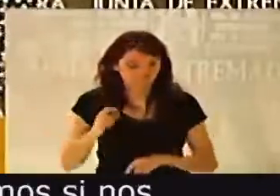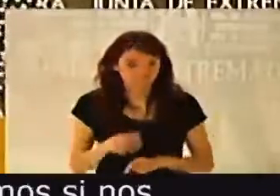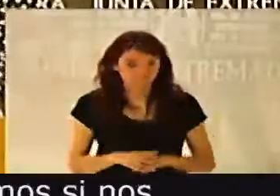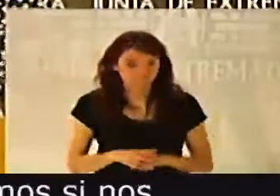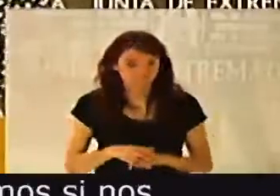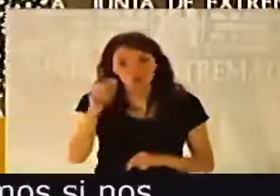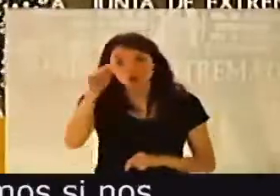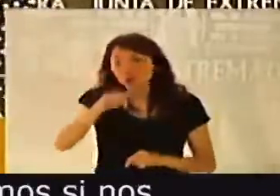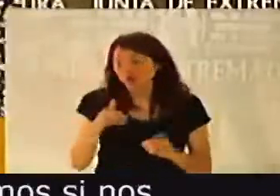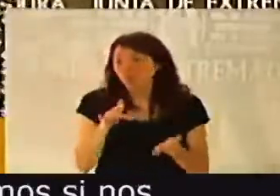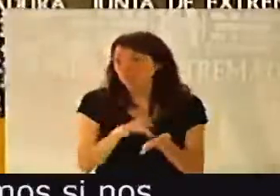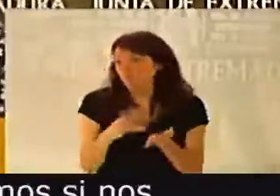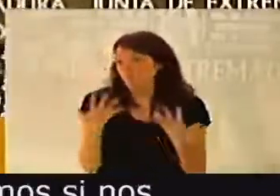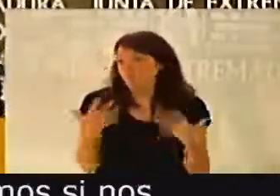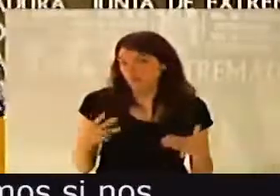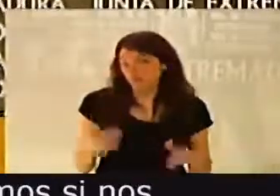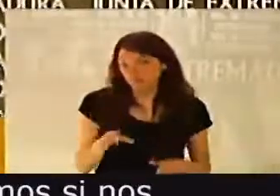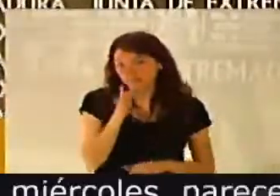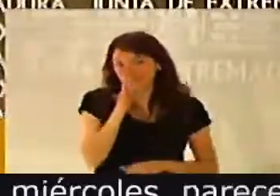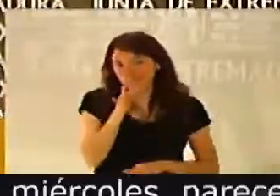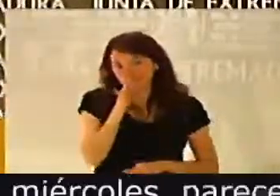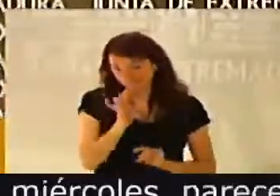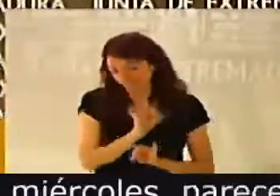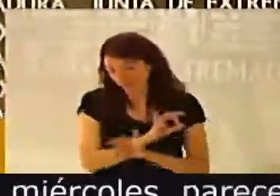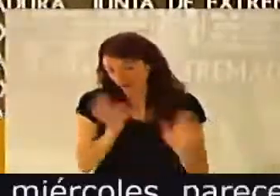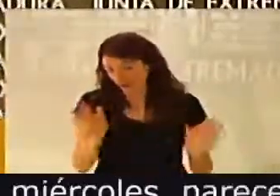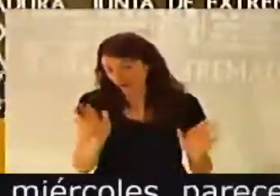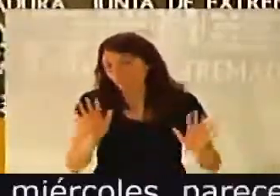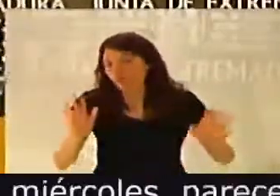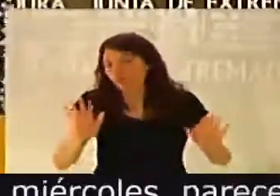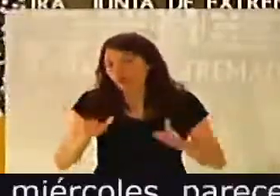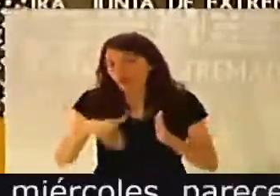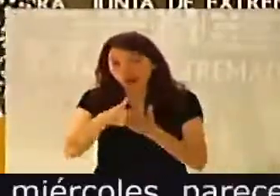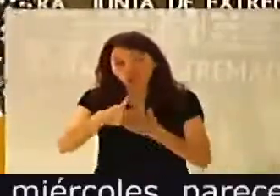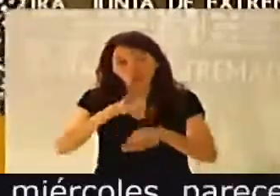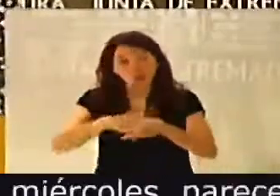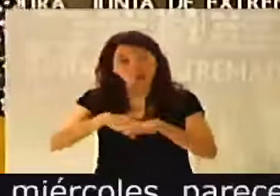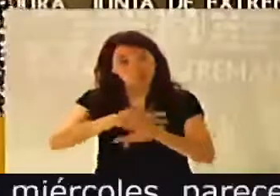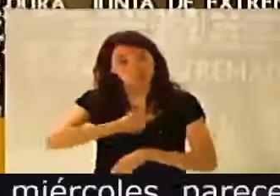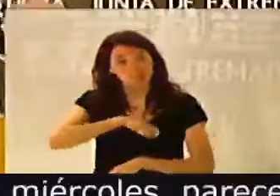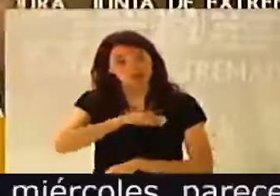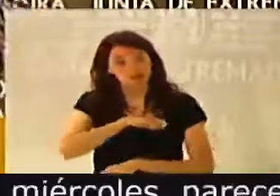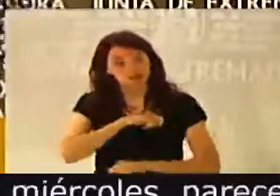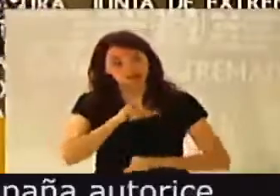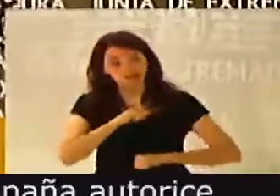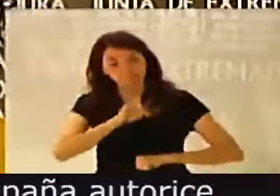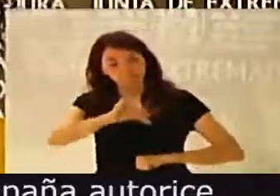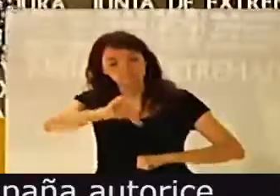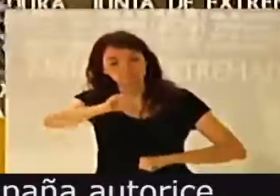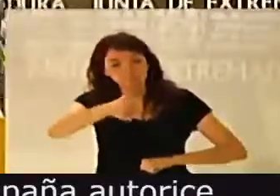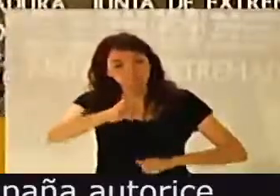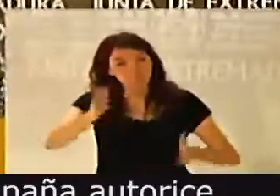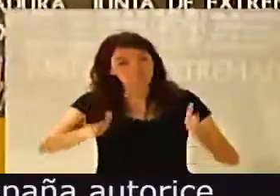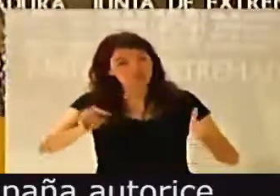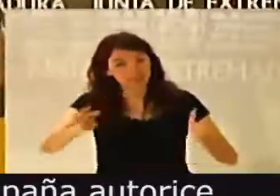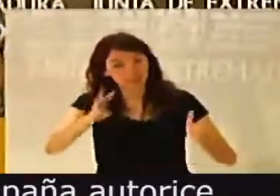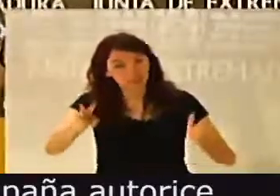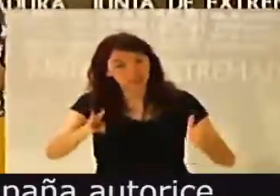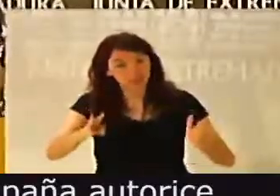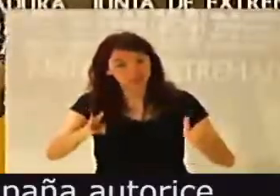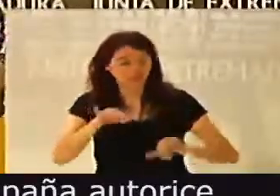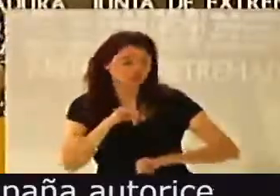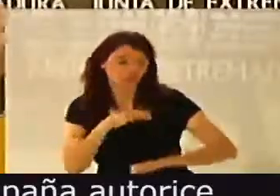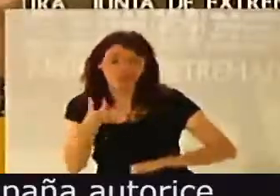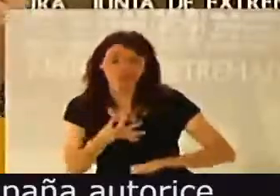obviedad, pero es que hasta que el Gobierno de España autorice pasar a la fase 3, creo que si aventuramos qué va a